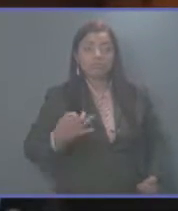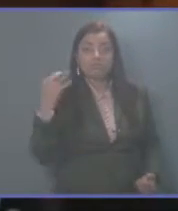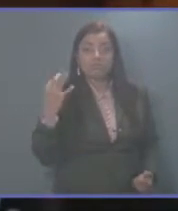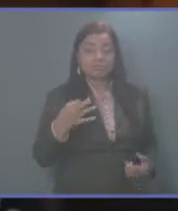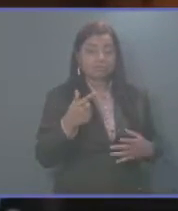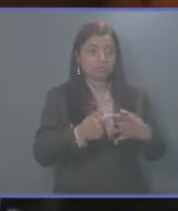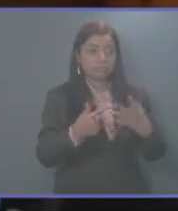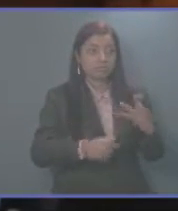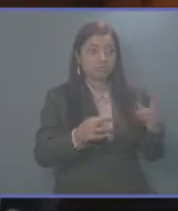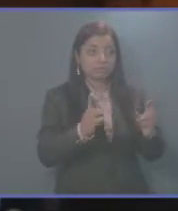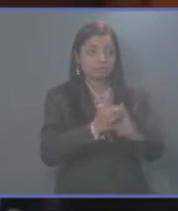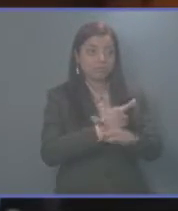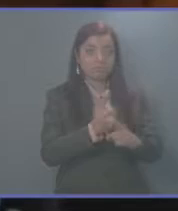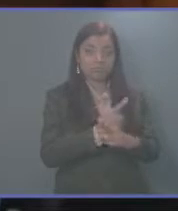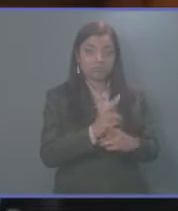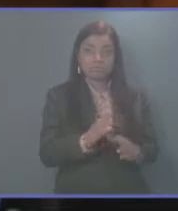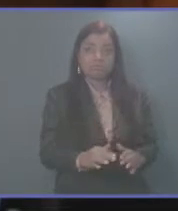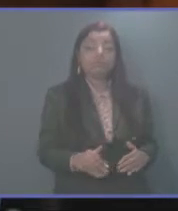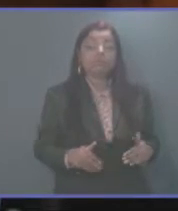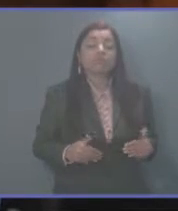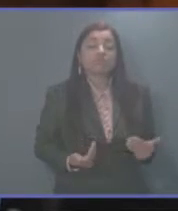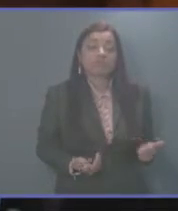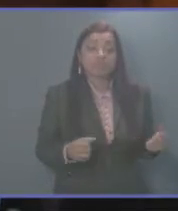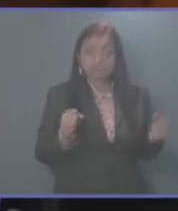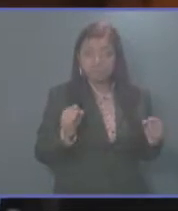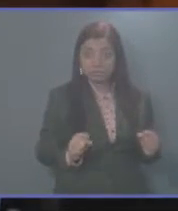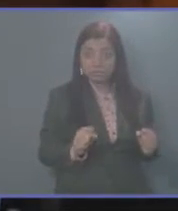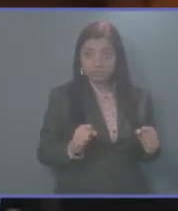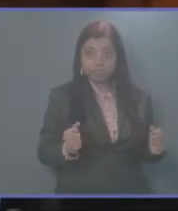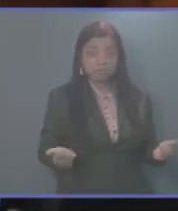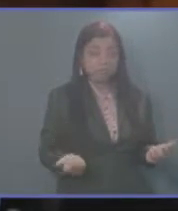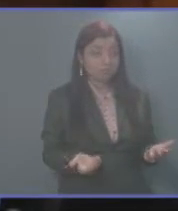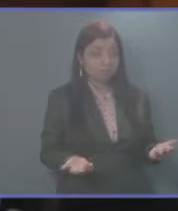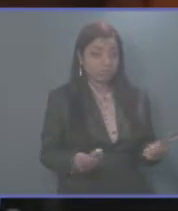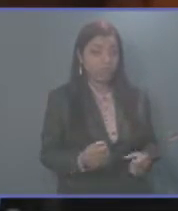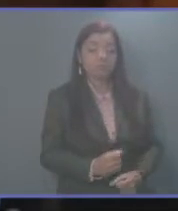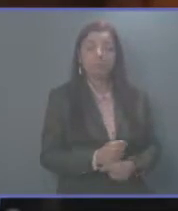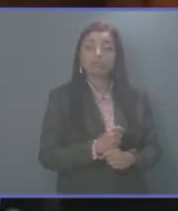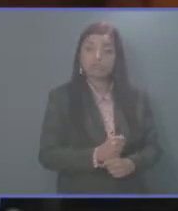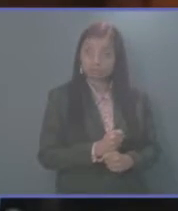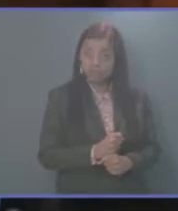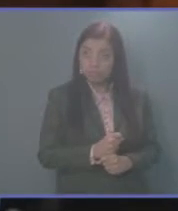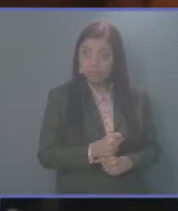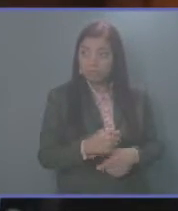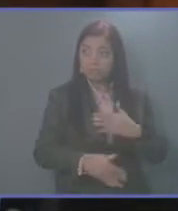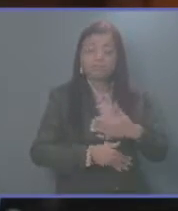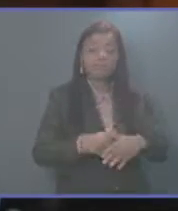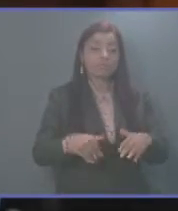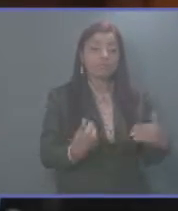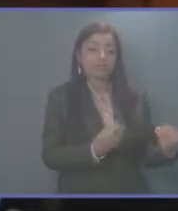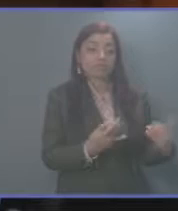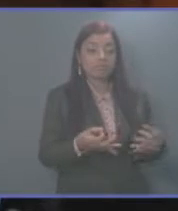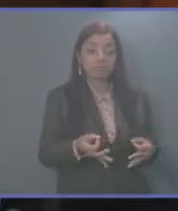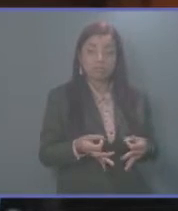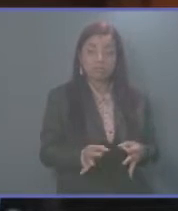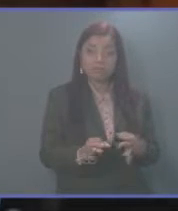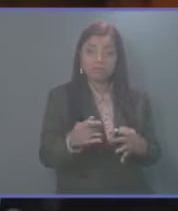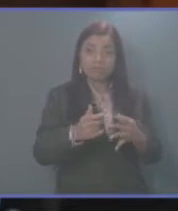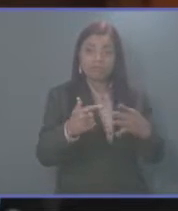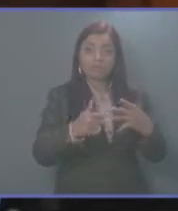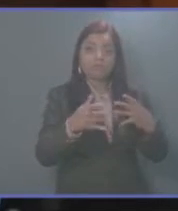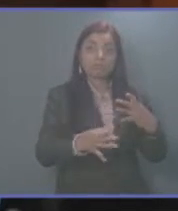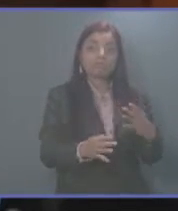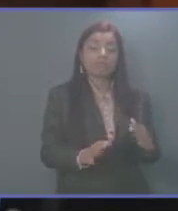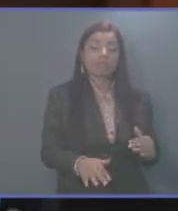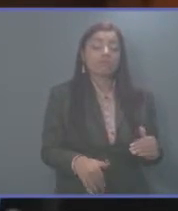reformar leyes que permitan la realización del mismo, garantizando de una manera legal y factible